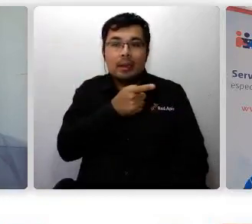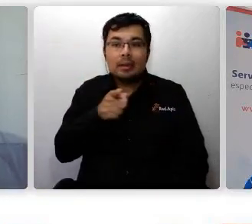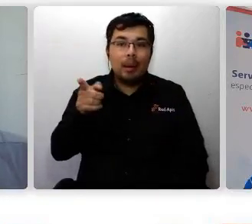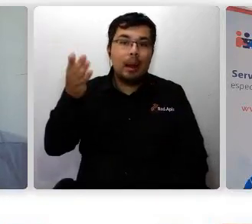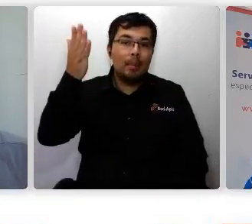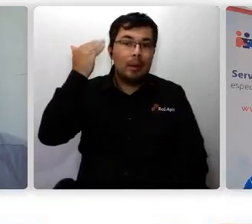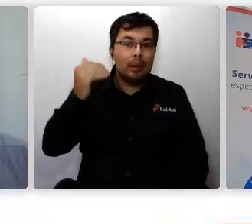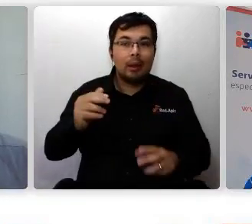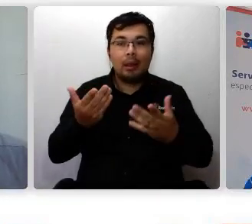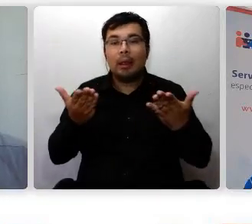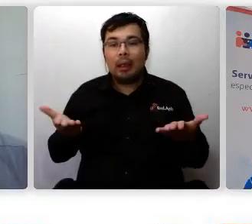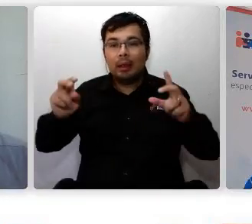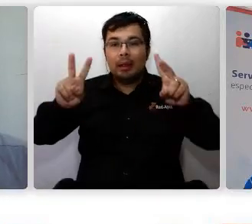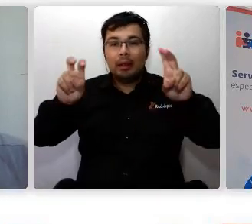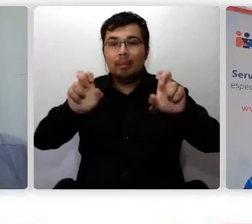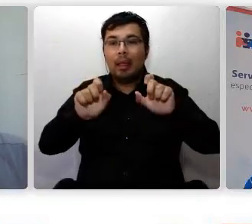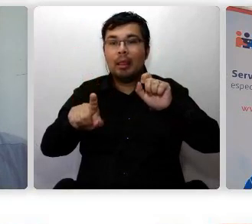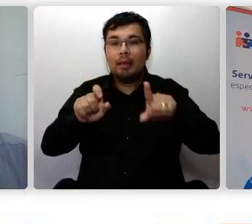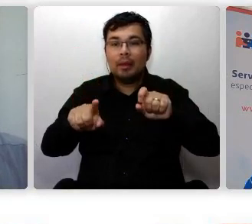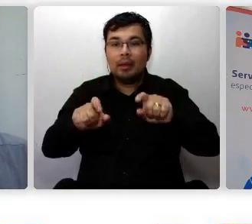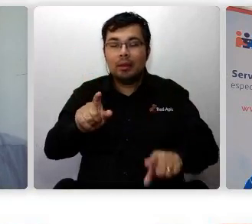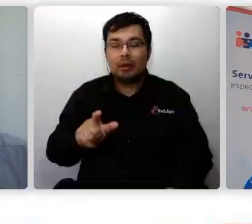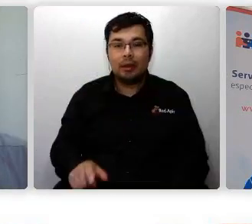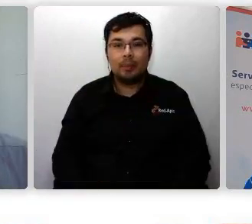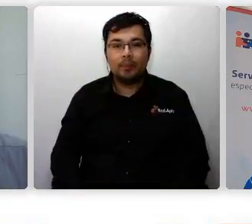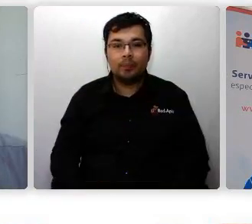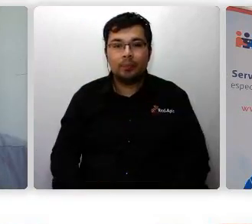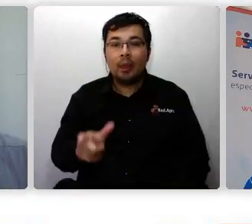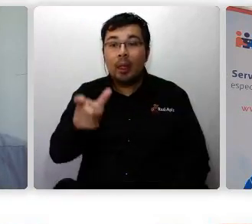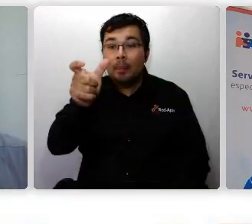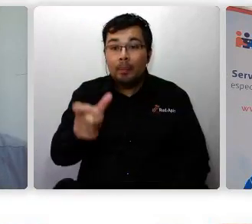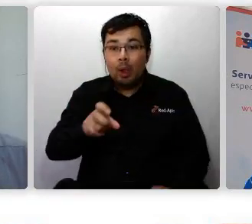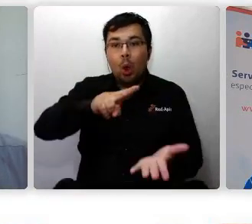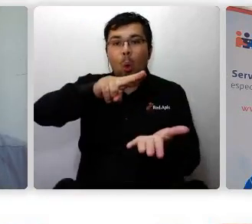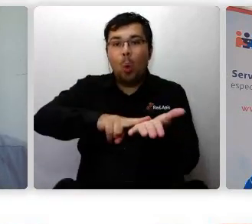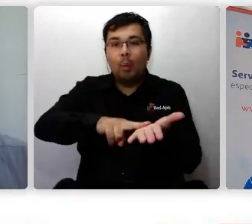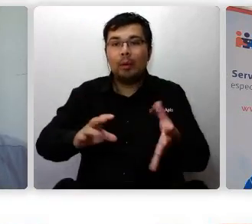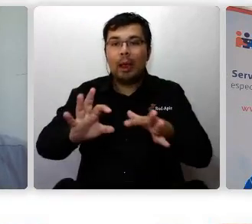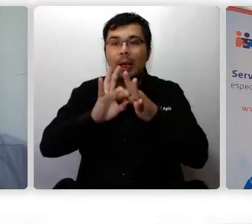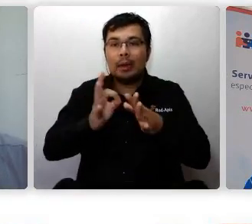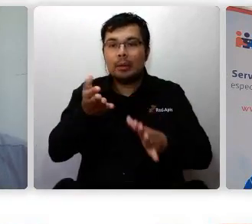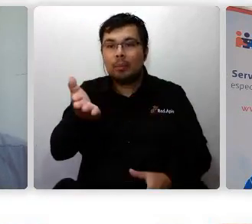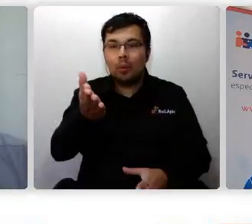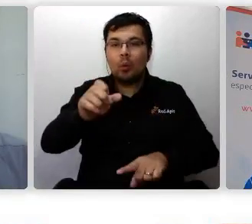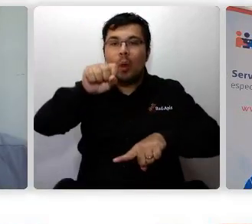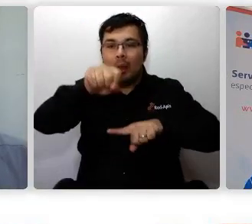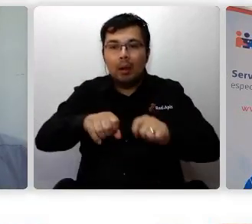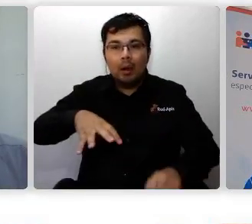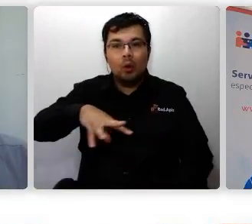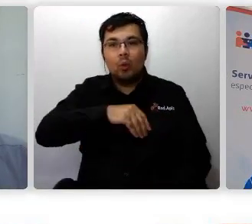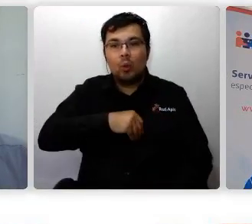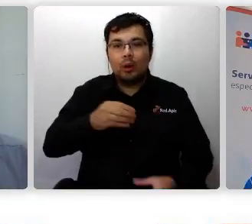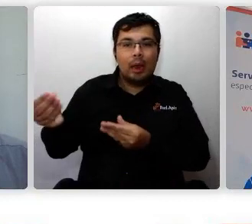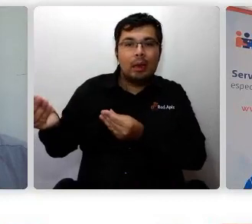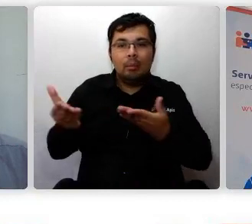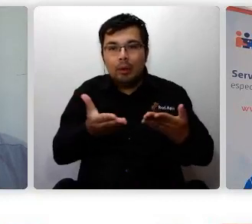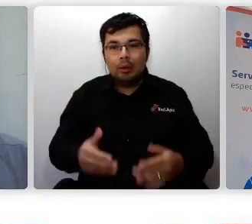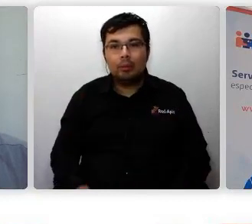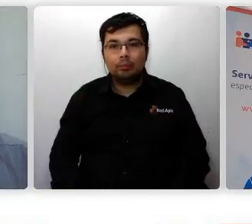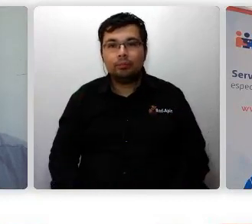Defensoría del Contribuyente, que lo encuentro además fantástico. Gracias por aceptar nuestra nueva invitación y estar disponible para reforzar, para que nos pudieron